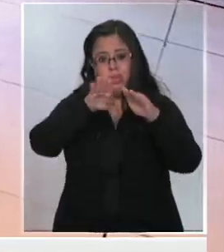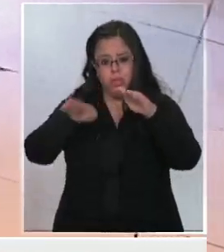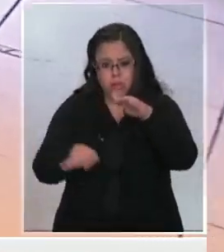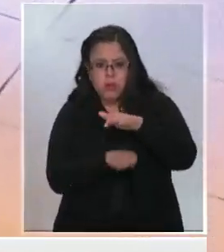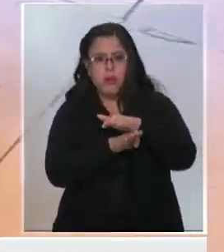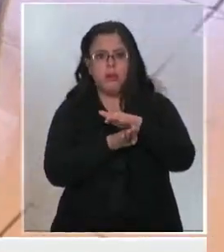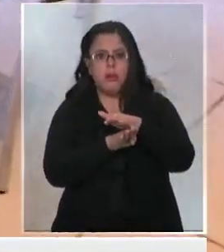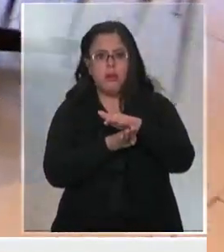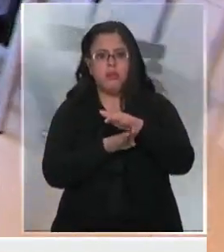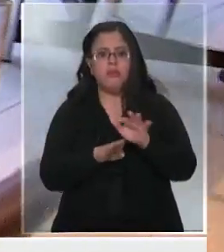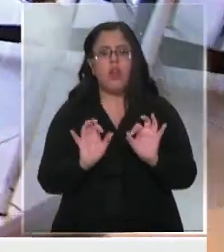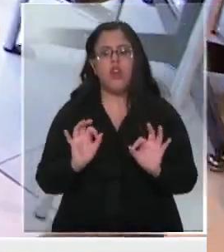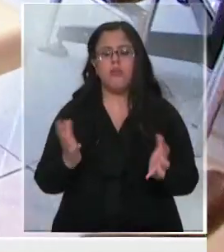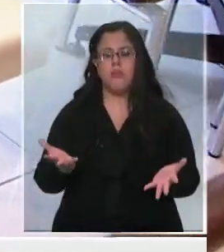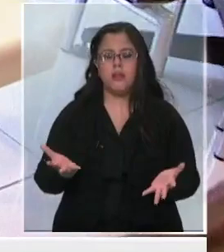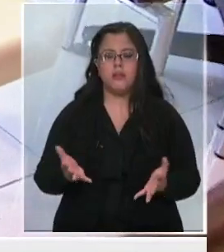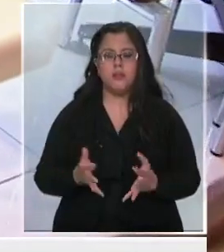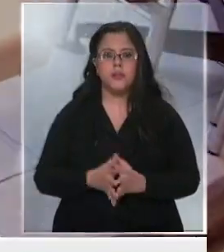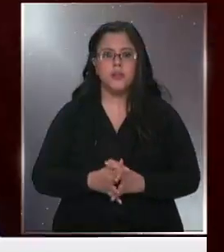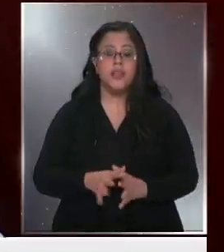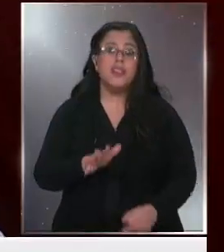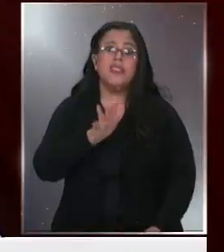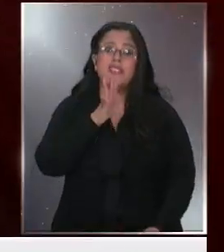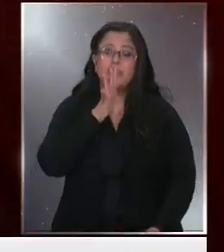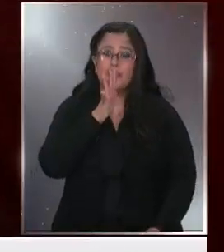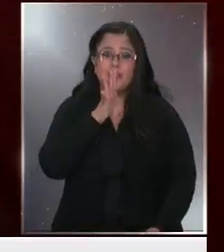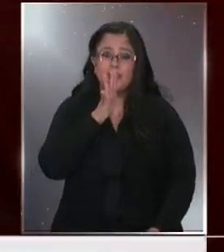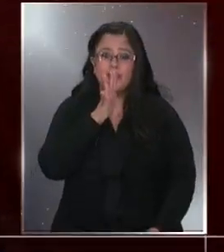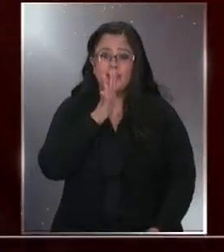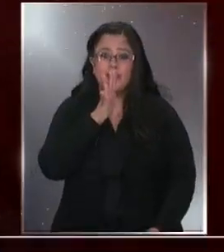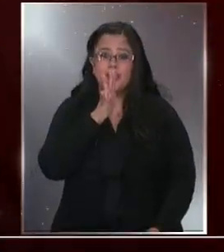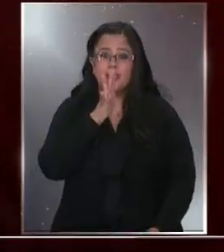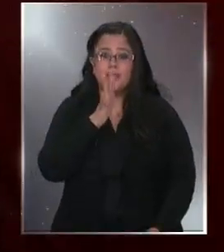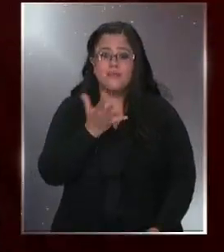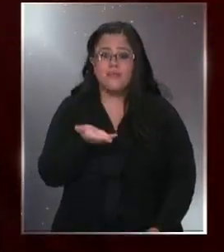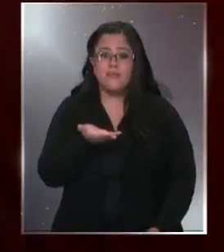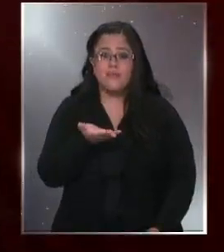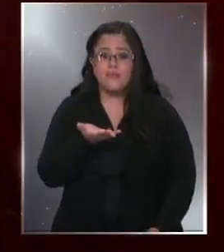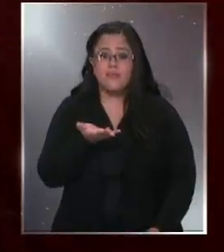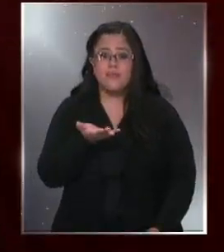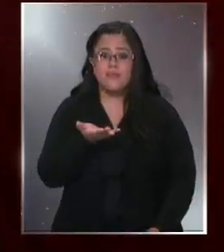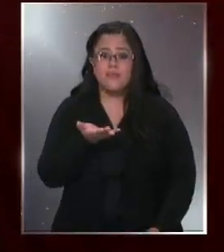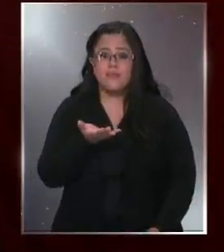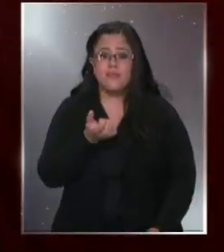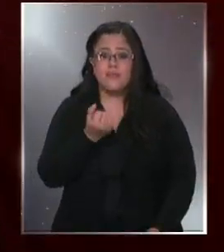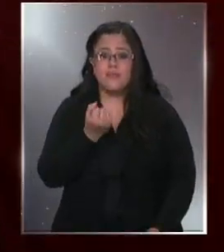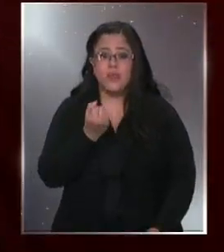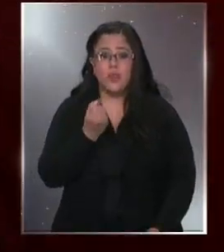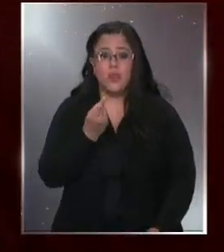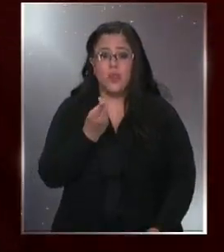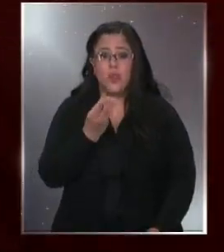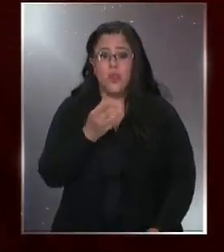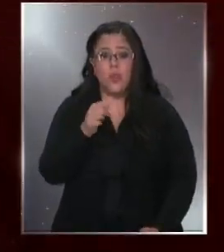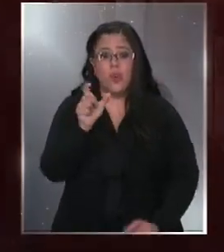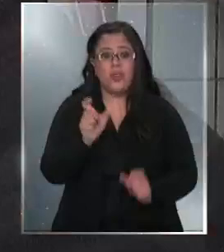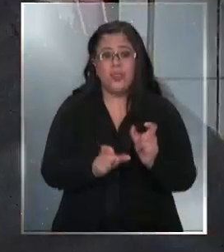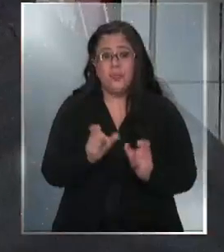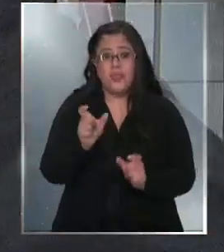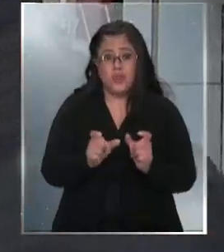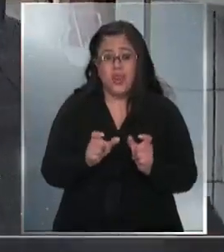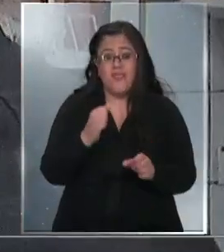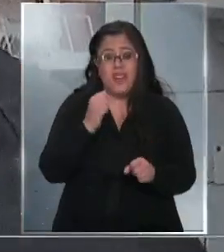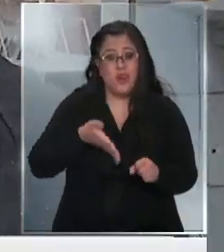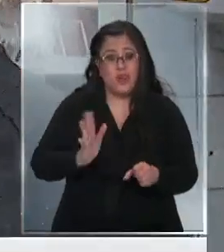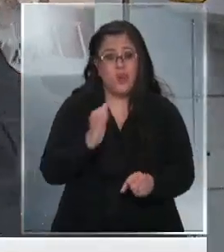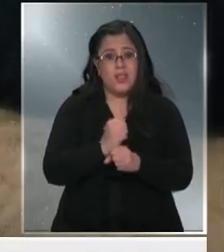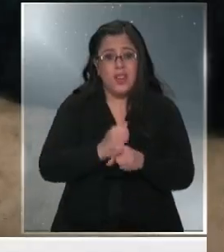mitad de lo normal. Y realmente no sé con cuánto personal voy a tener que contar los próximos meses. En